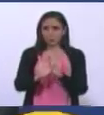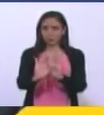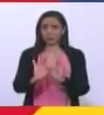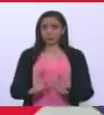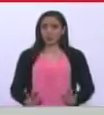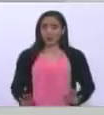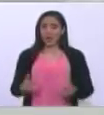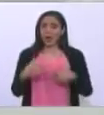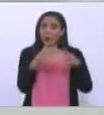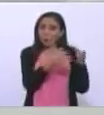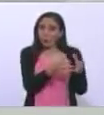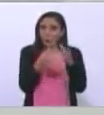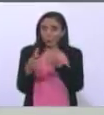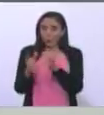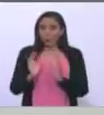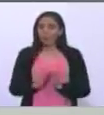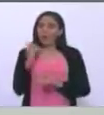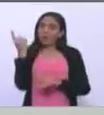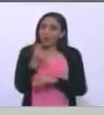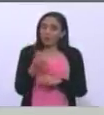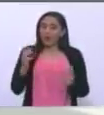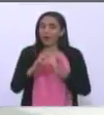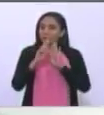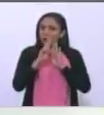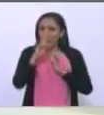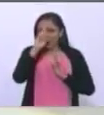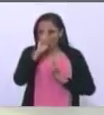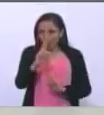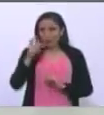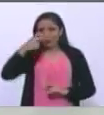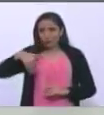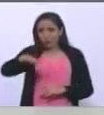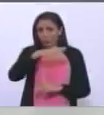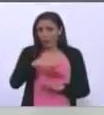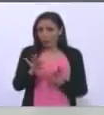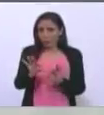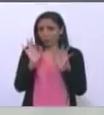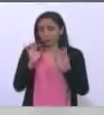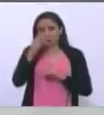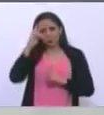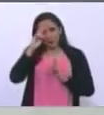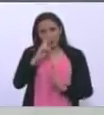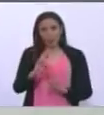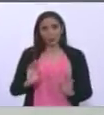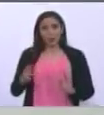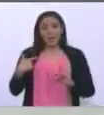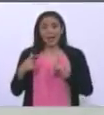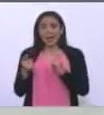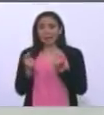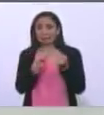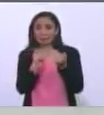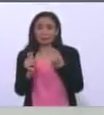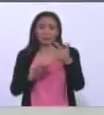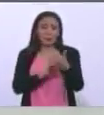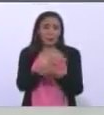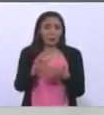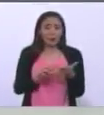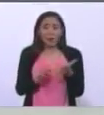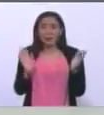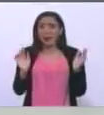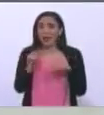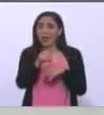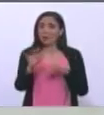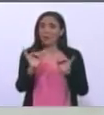las partes relevantes deben respetar la elección del pueblo venezolano. Si hay controversias importantes, deben ser